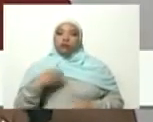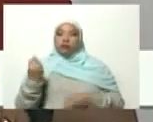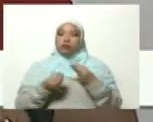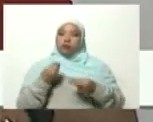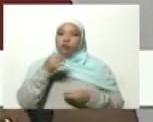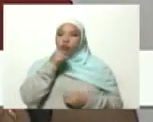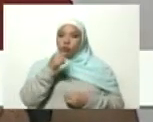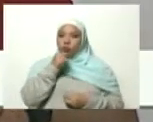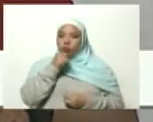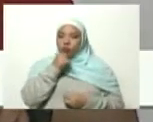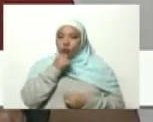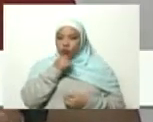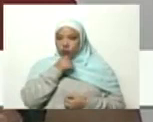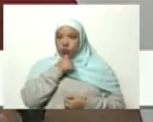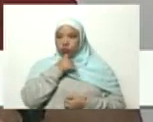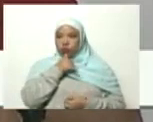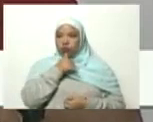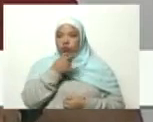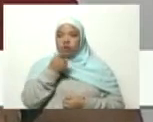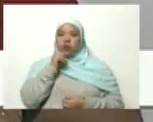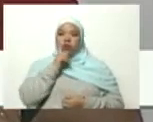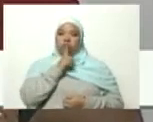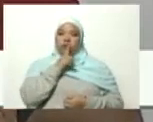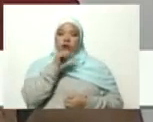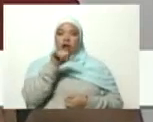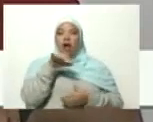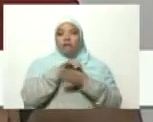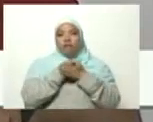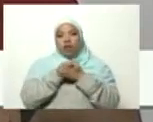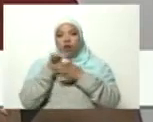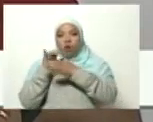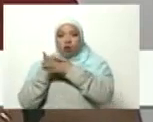luchas. Bienvenidos los compañeros y compañeras